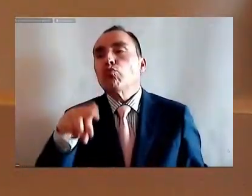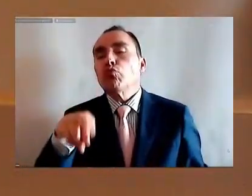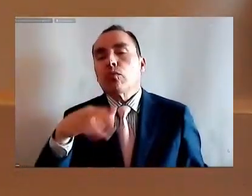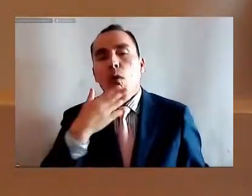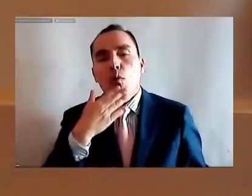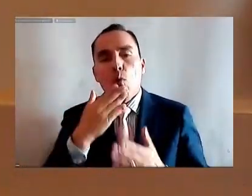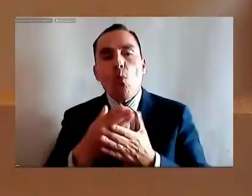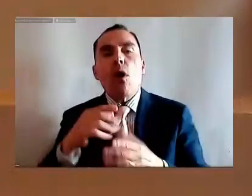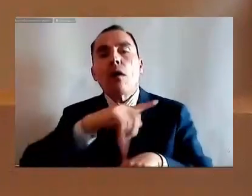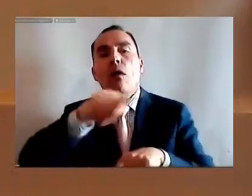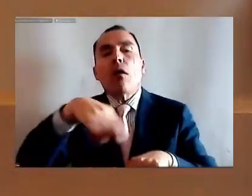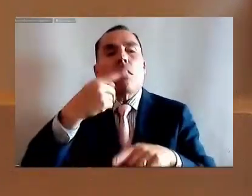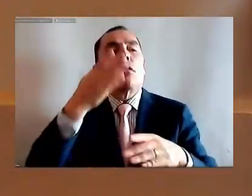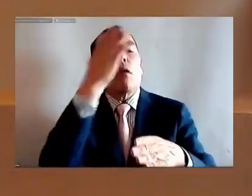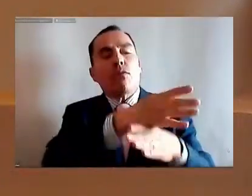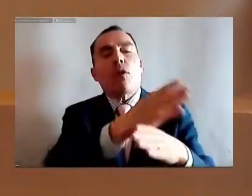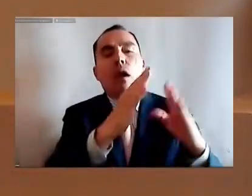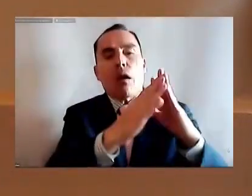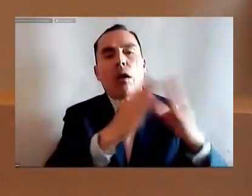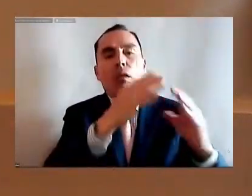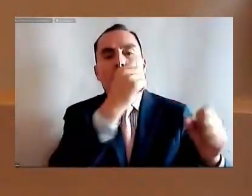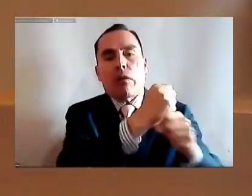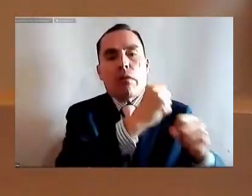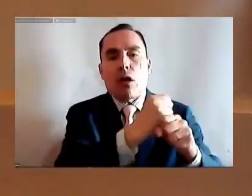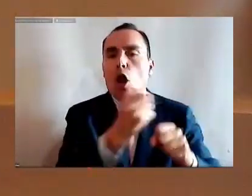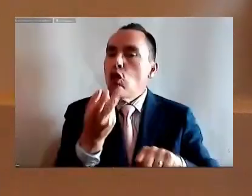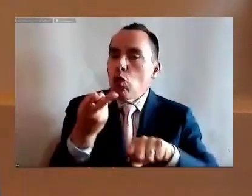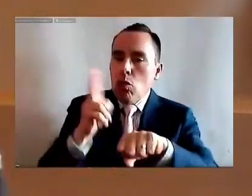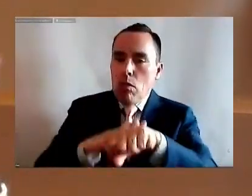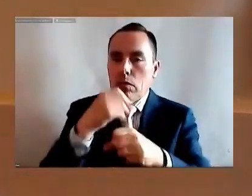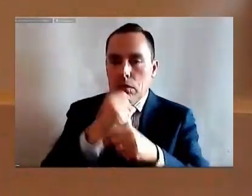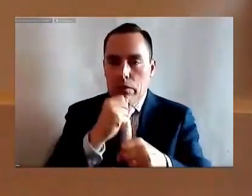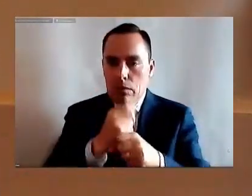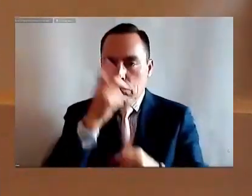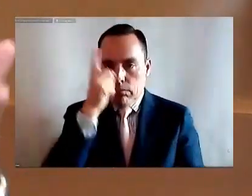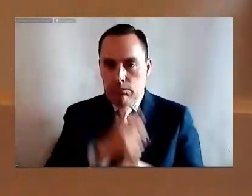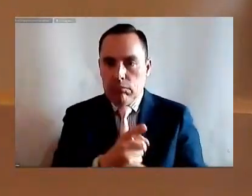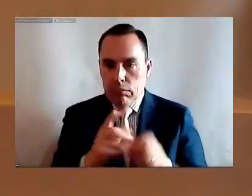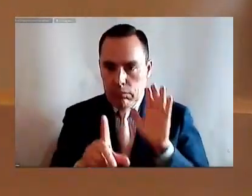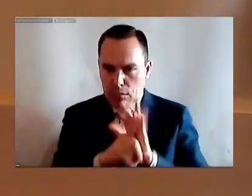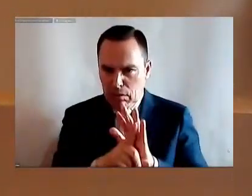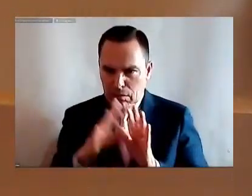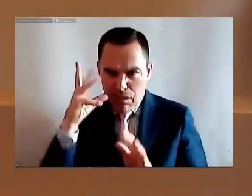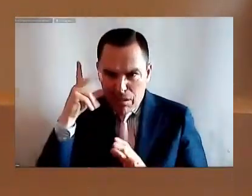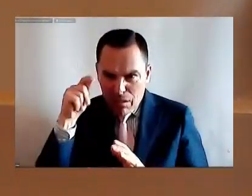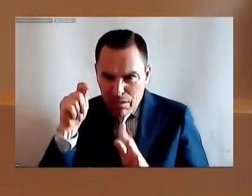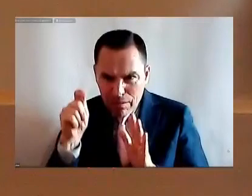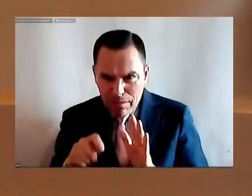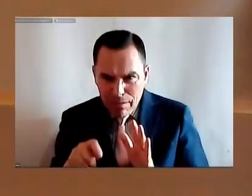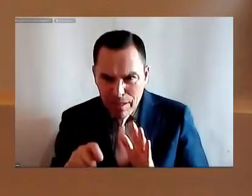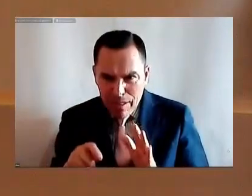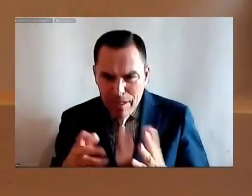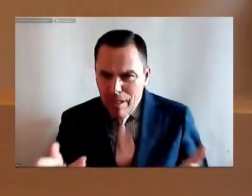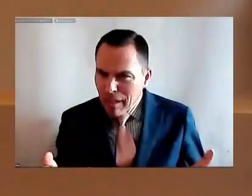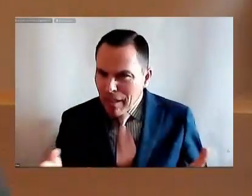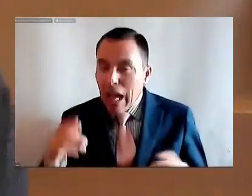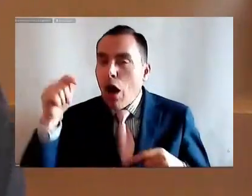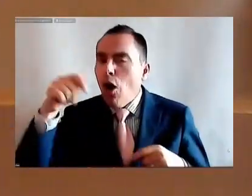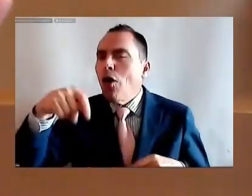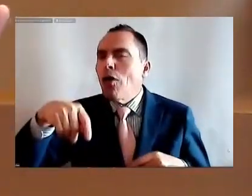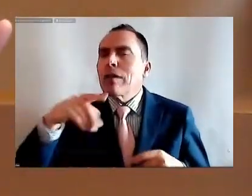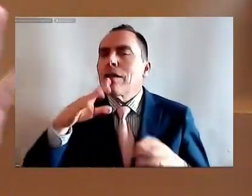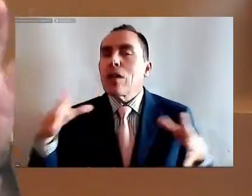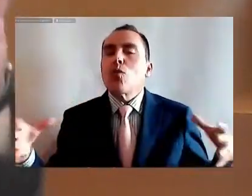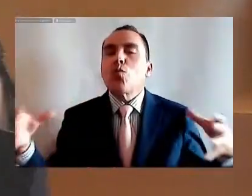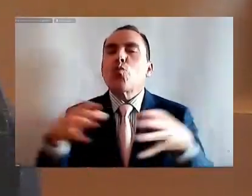también de vuelta a su hogar. Así que incluso esa sentencia es muy citada por el movimiento feminista actualmente, dentro de